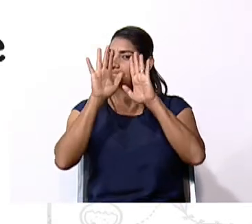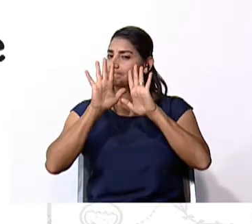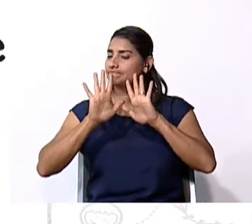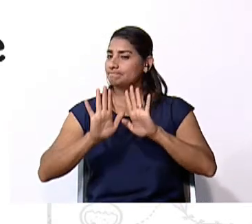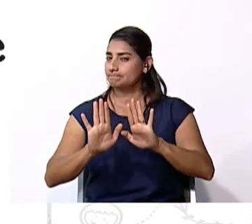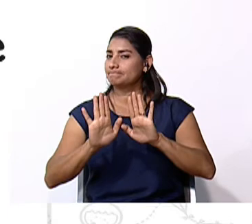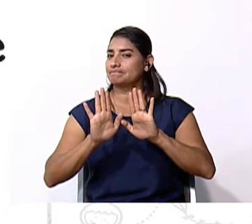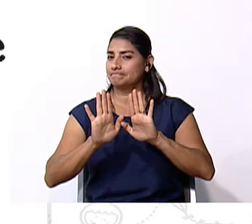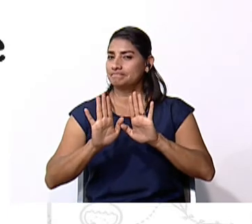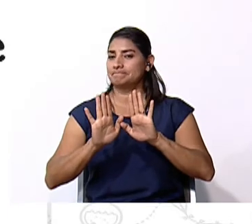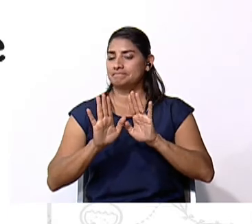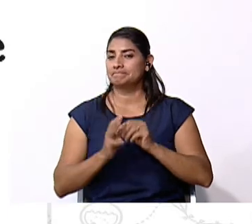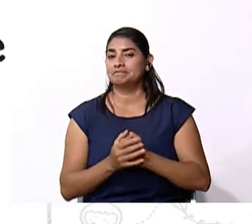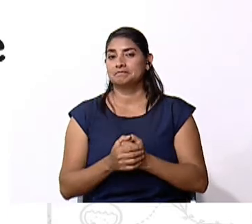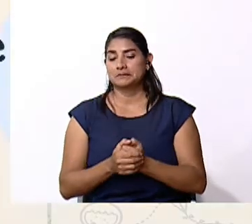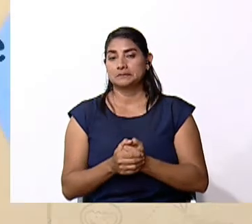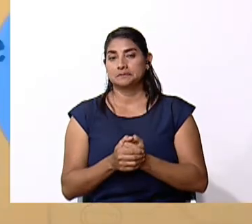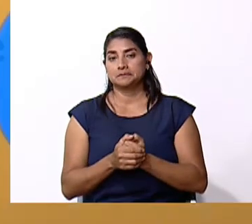Excelente.